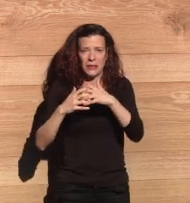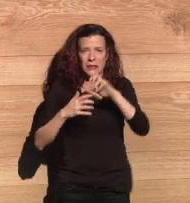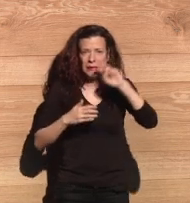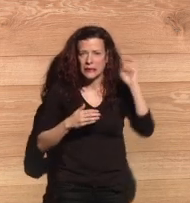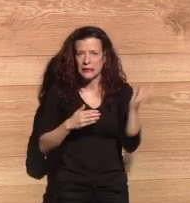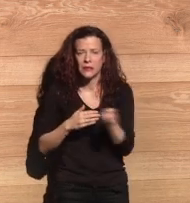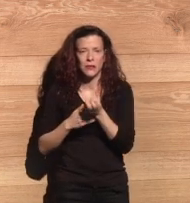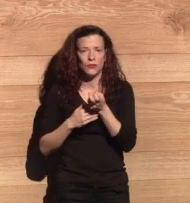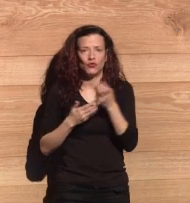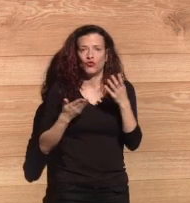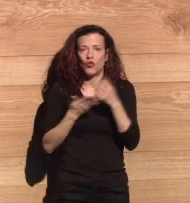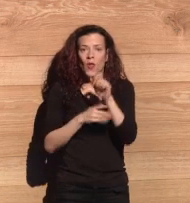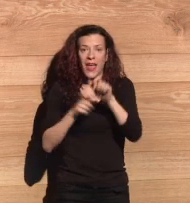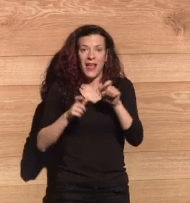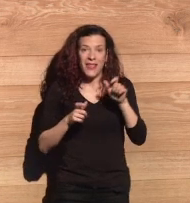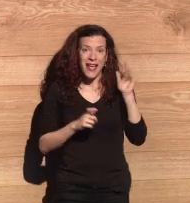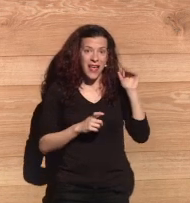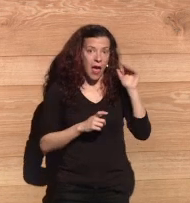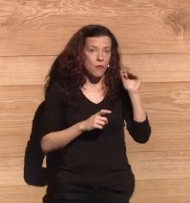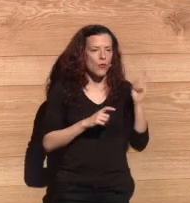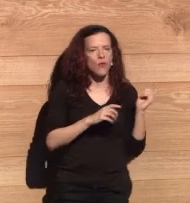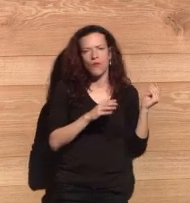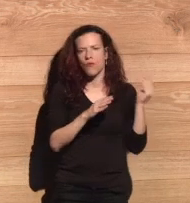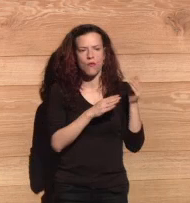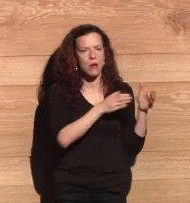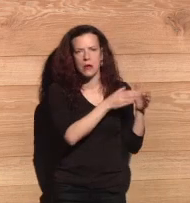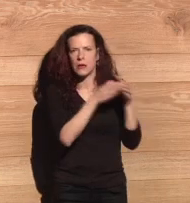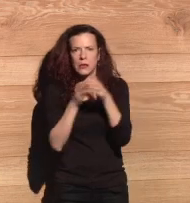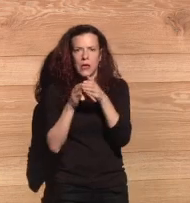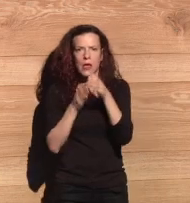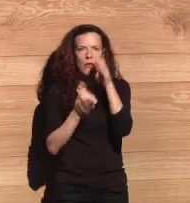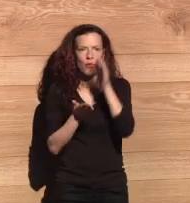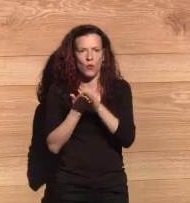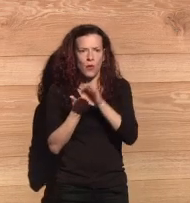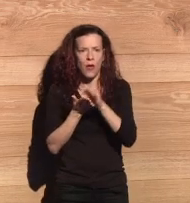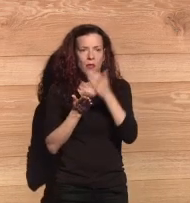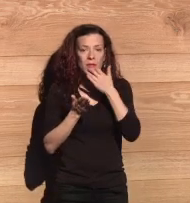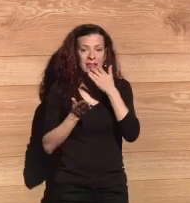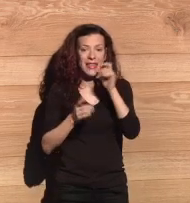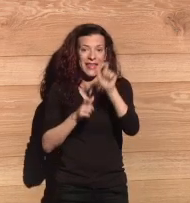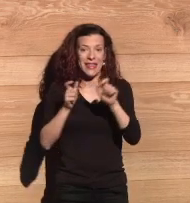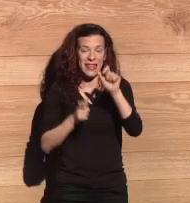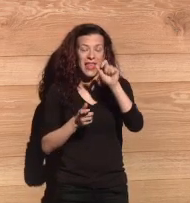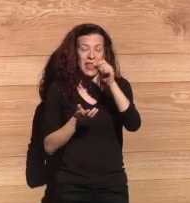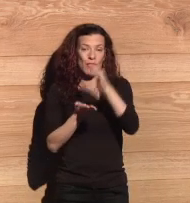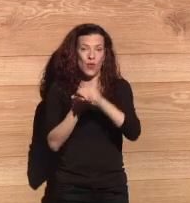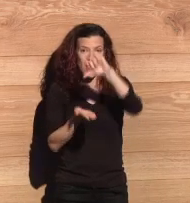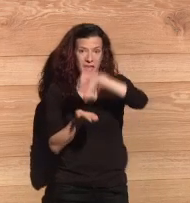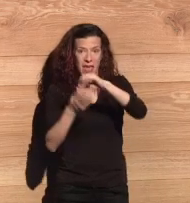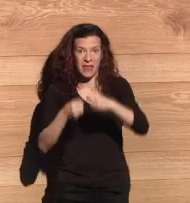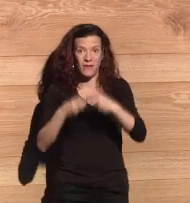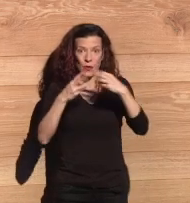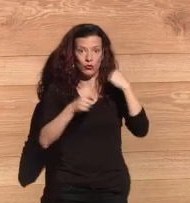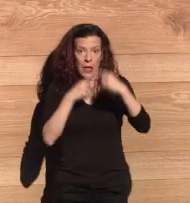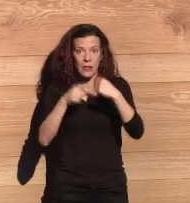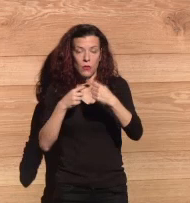movilizar todas las personas del campo hacia la ciudad, en el área metropolitana, la gente que vivía en el centro de la ciudad, en todos esos edificios tradicionales,